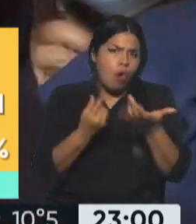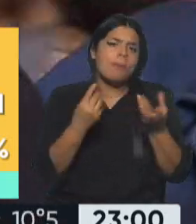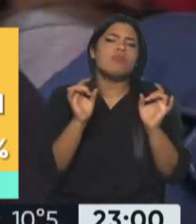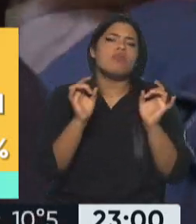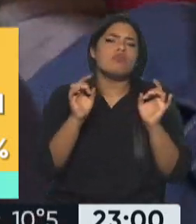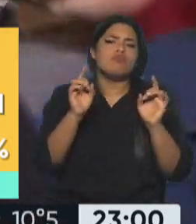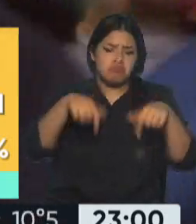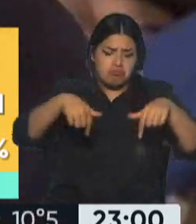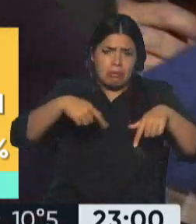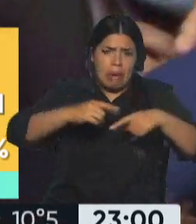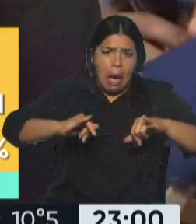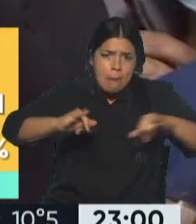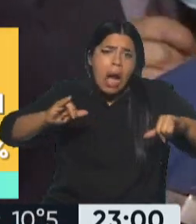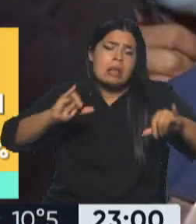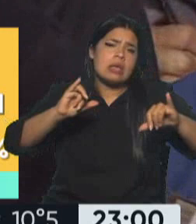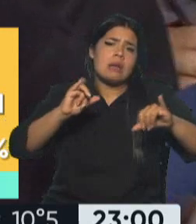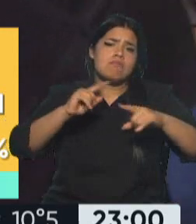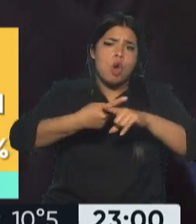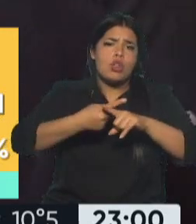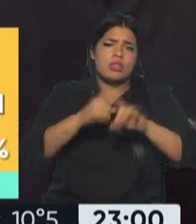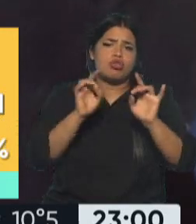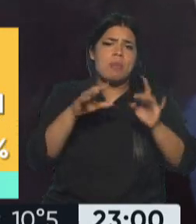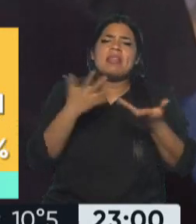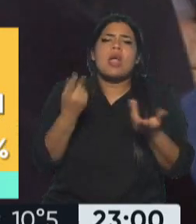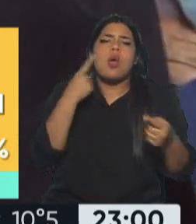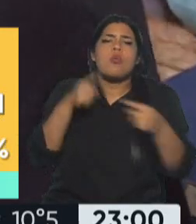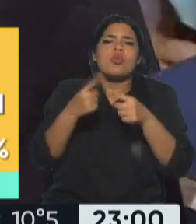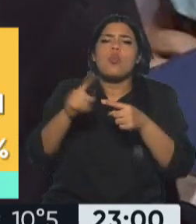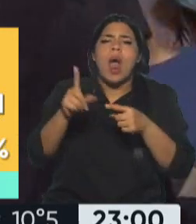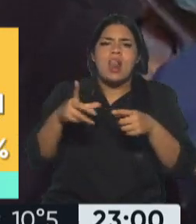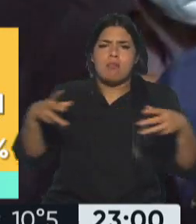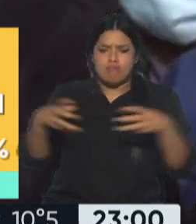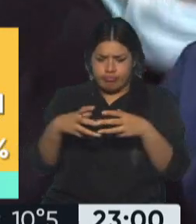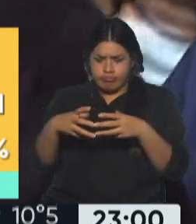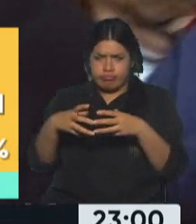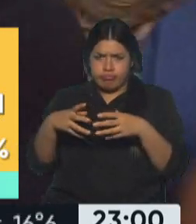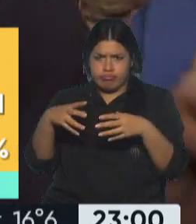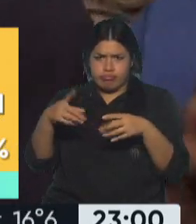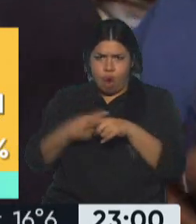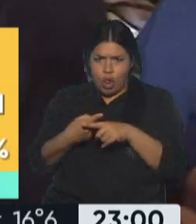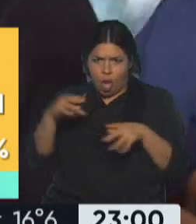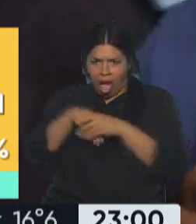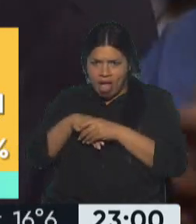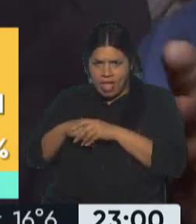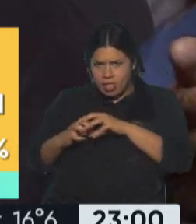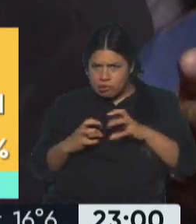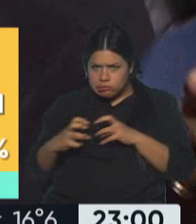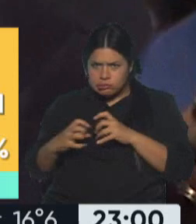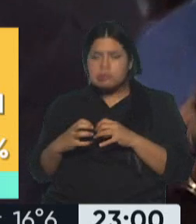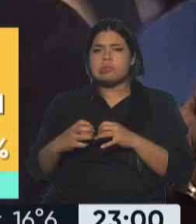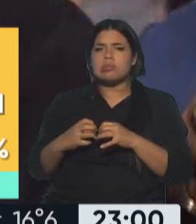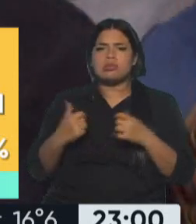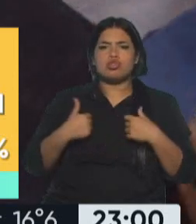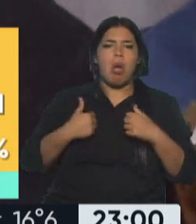campaña solamente la tuvimos enfocada en la interna partidaria. Nosotros no, yo particularmente, yo no me detuve un minuto a